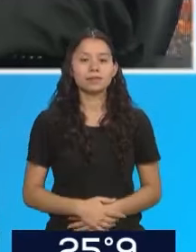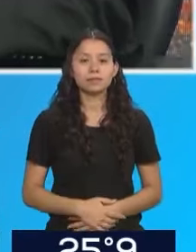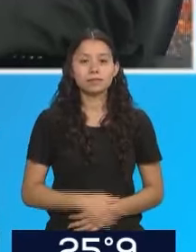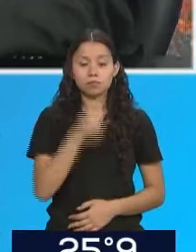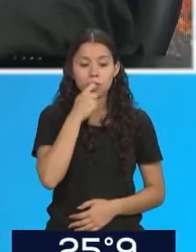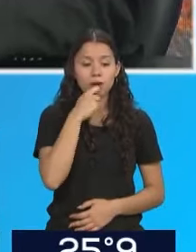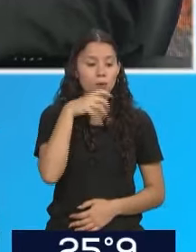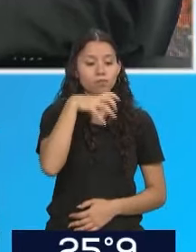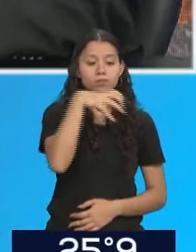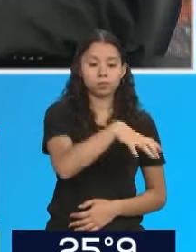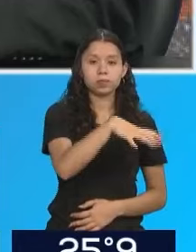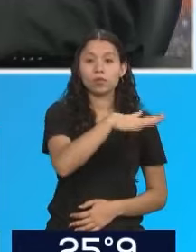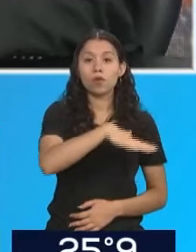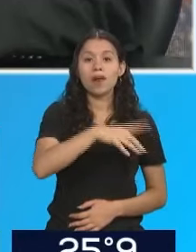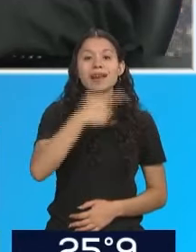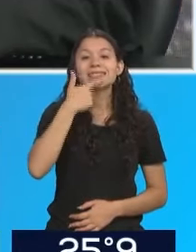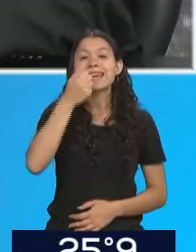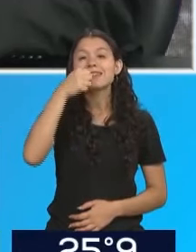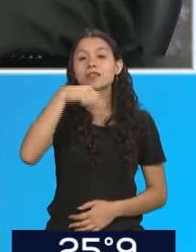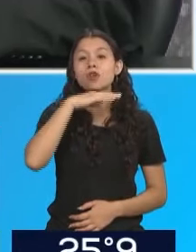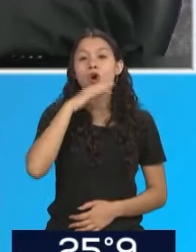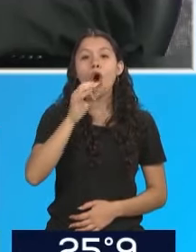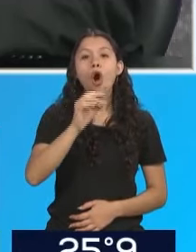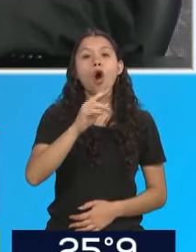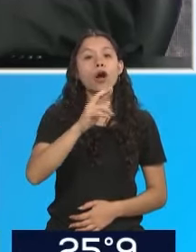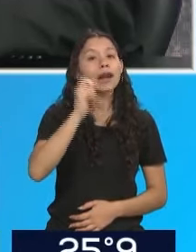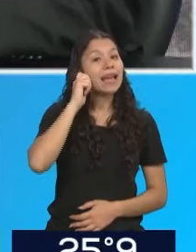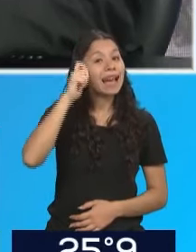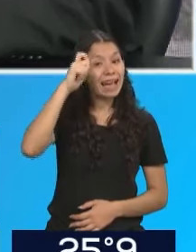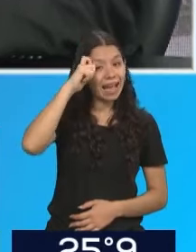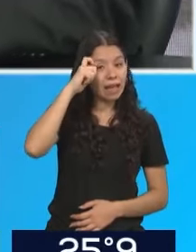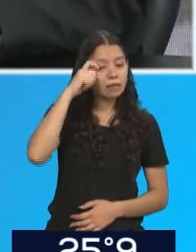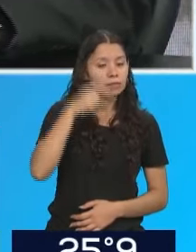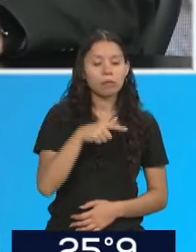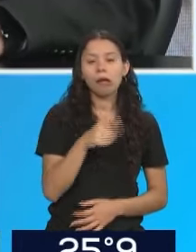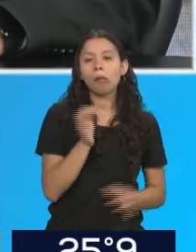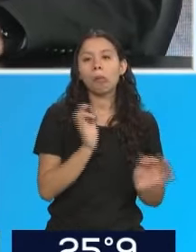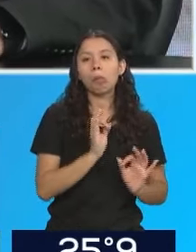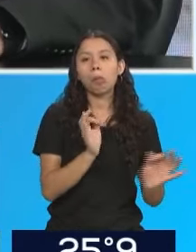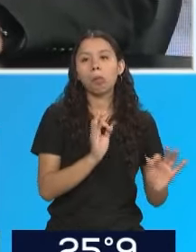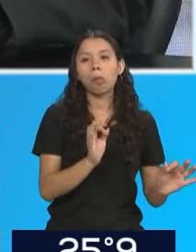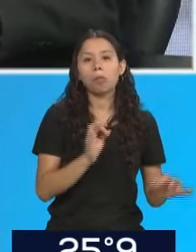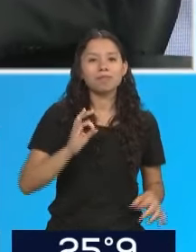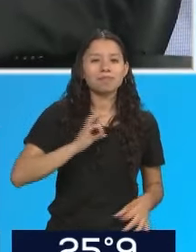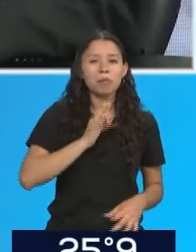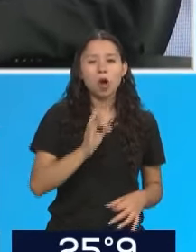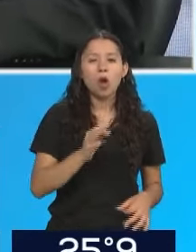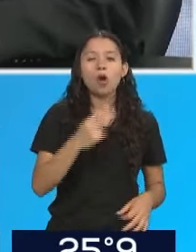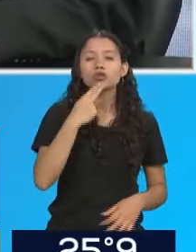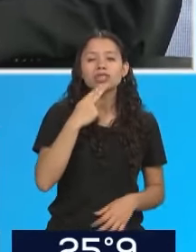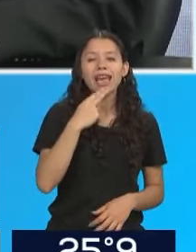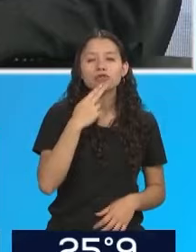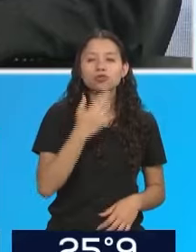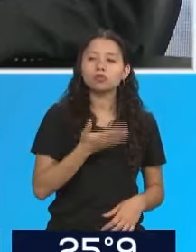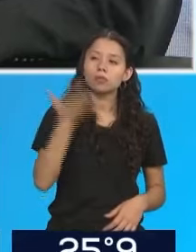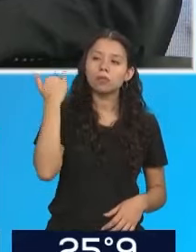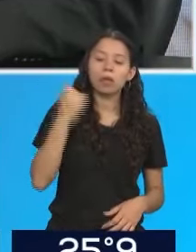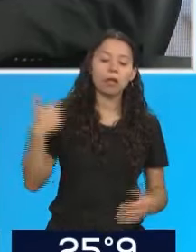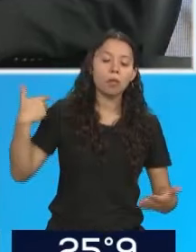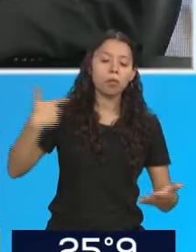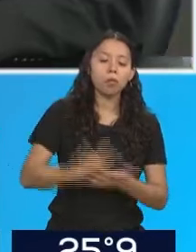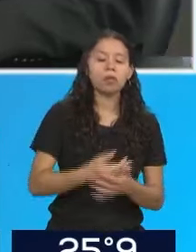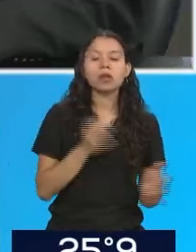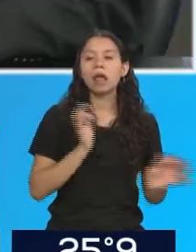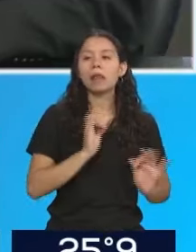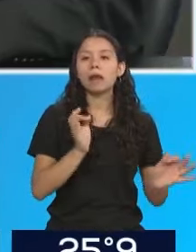oficial por lo menos 10 u 11 años. Se está esperando la actualización de la declaración de impacto ambiental para